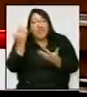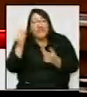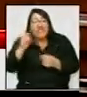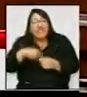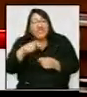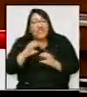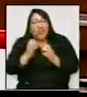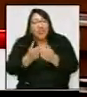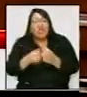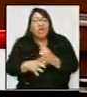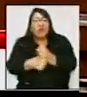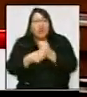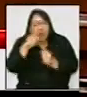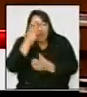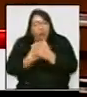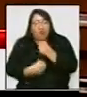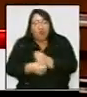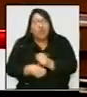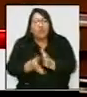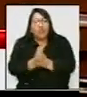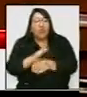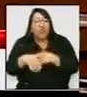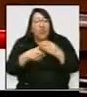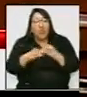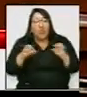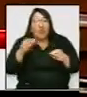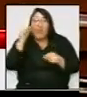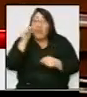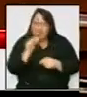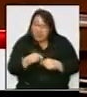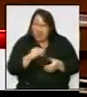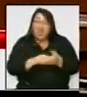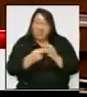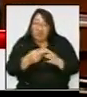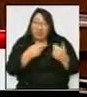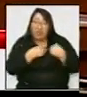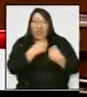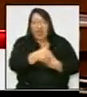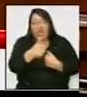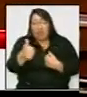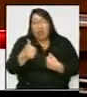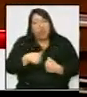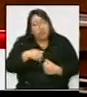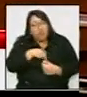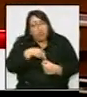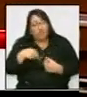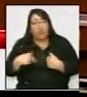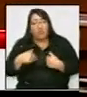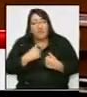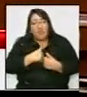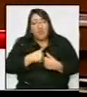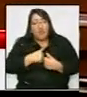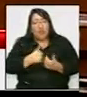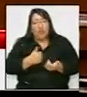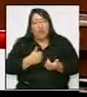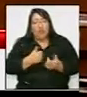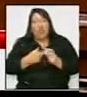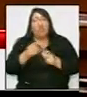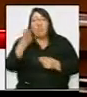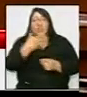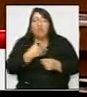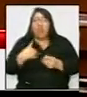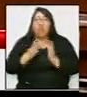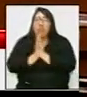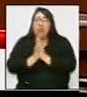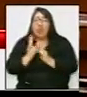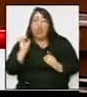que recupere la confianza de parte de la población. Y eso es responsabilidad de cada uno de nosotros. Por eso, presidente, por intermedio suyo, me